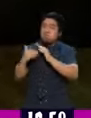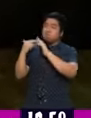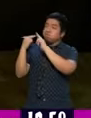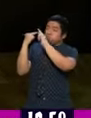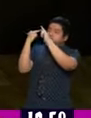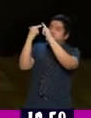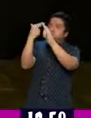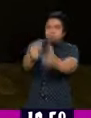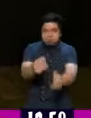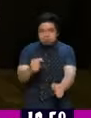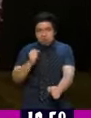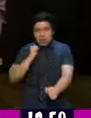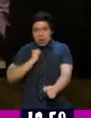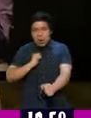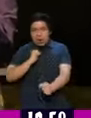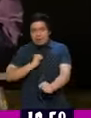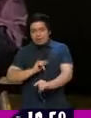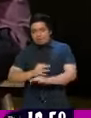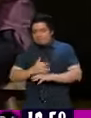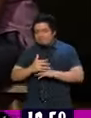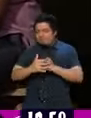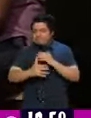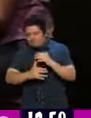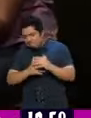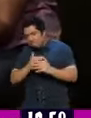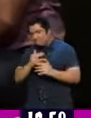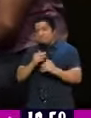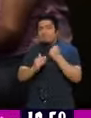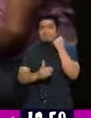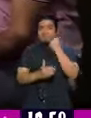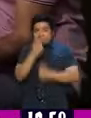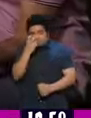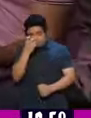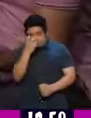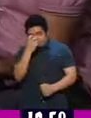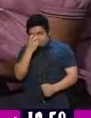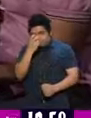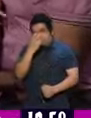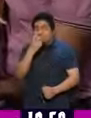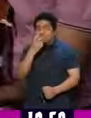pasado más de mi siglo. Por estar.